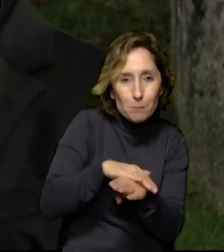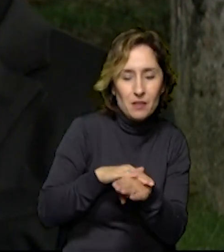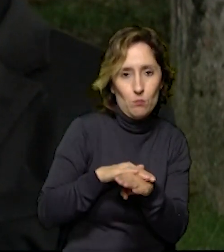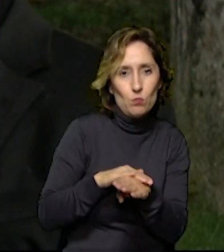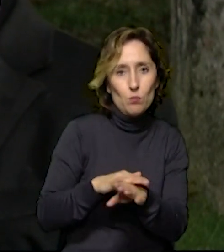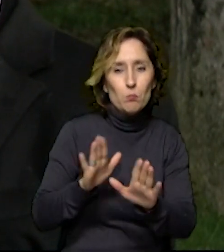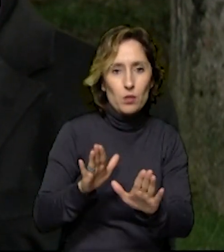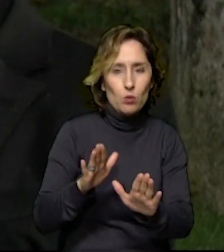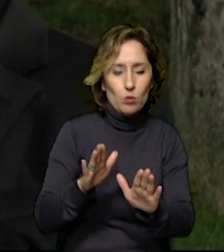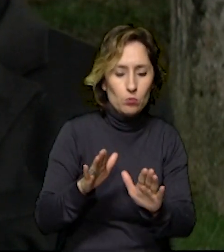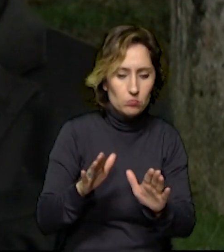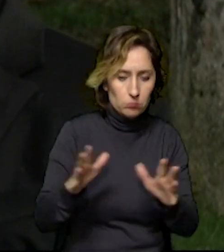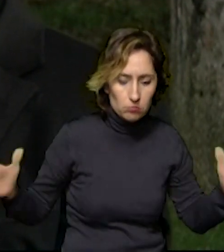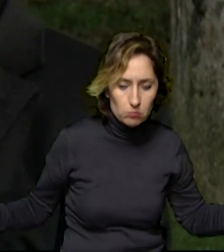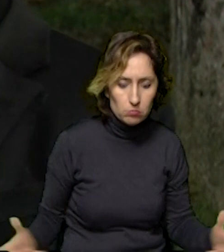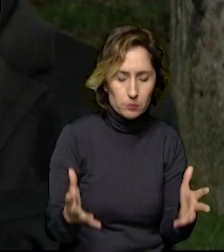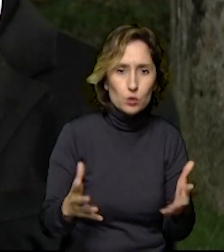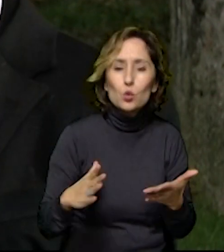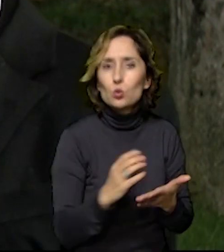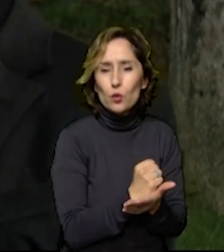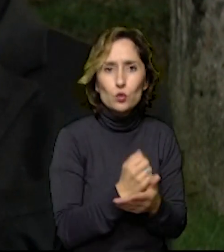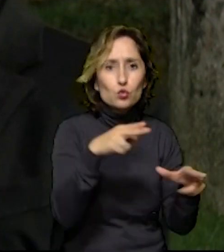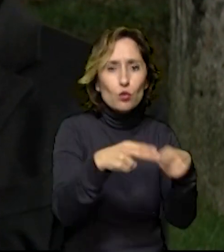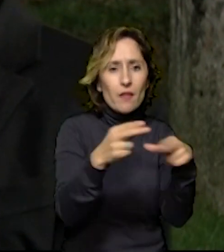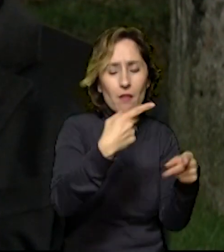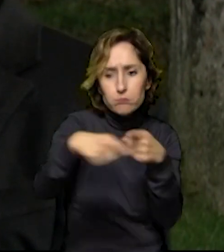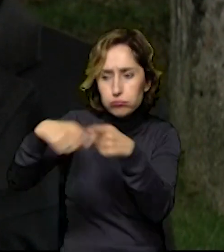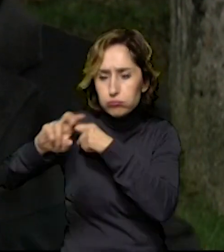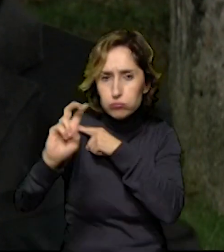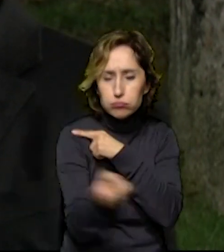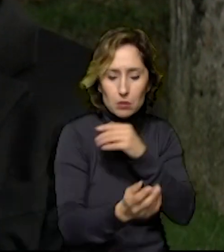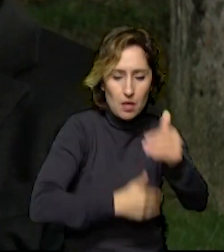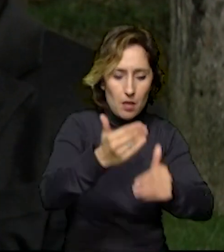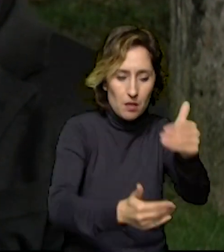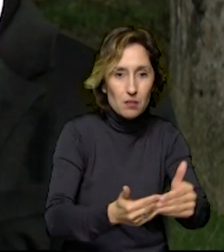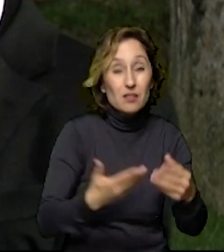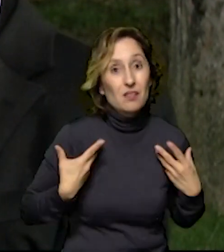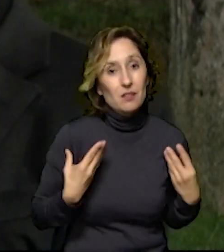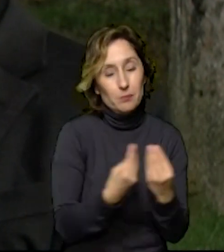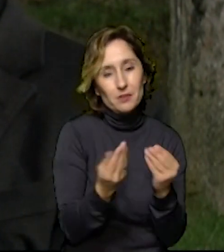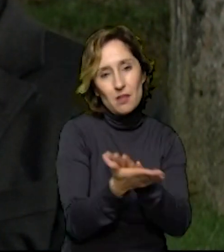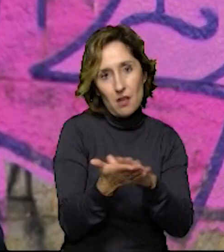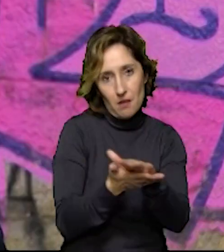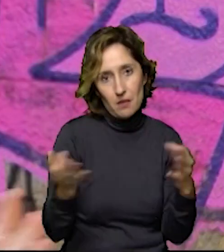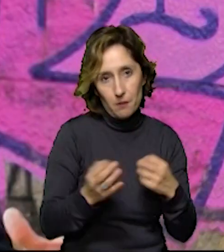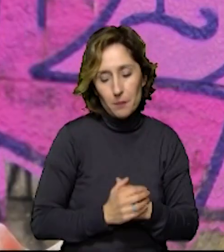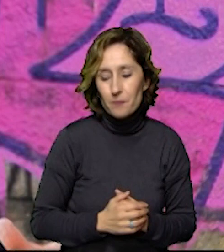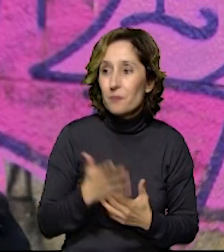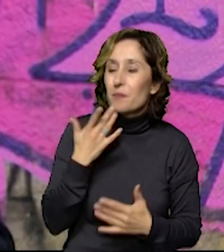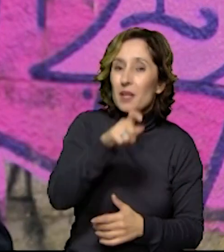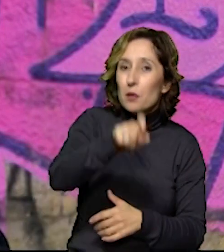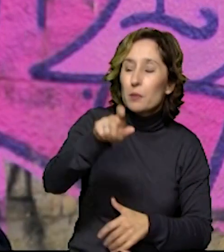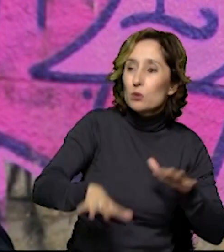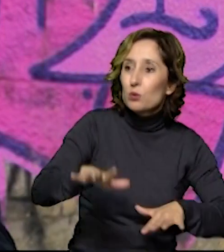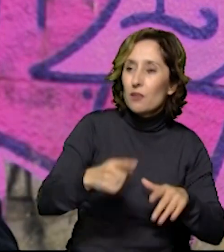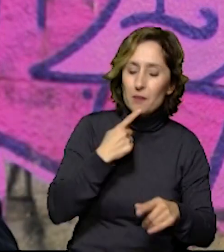avanzar con todos en una sociedad plural, en una sociedad donde hace falta diálogo con todos. Lo que pasa es que hay unos que dicen que hay víctimas a un